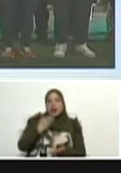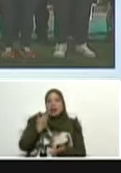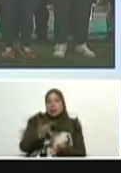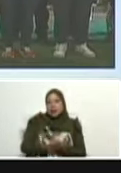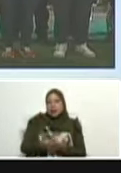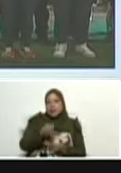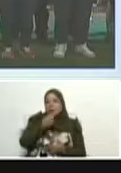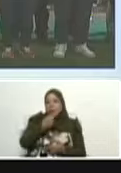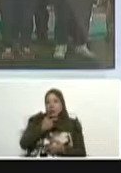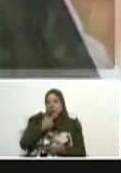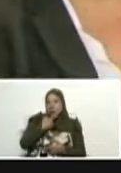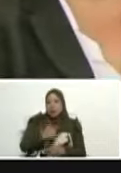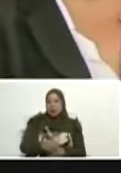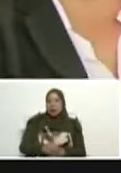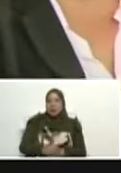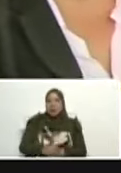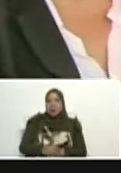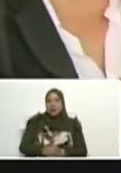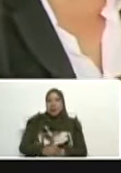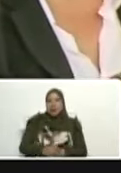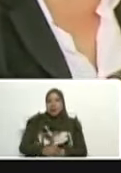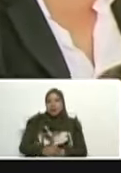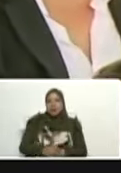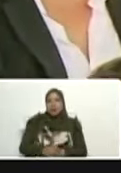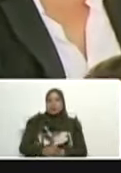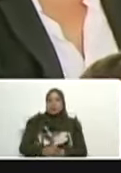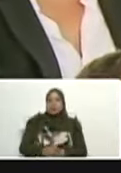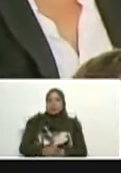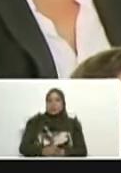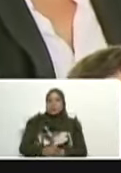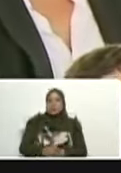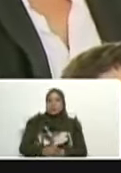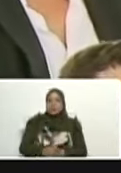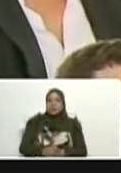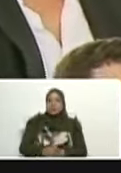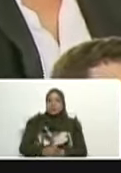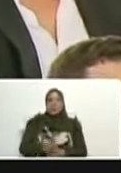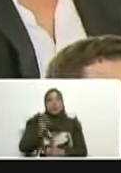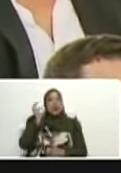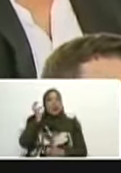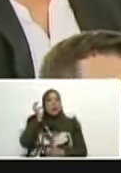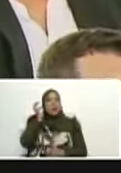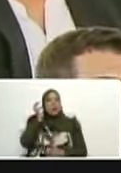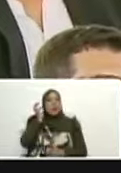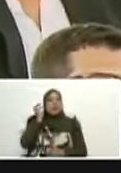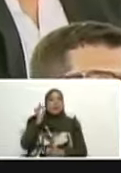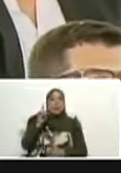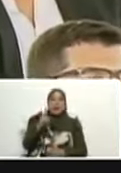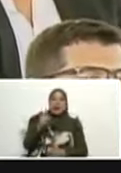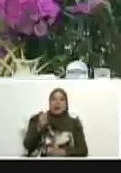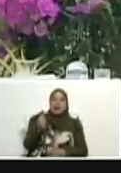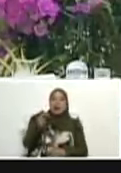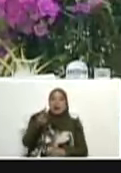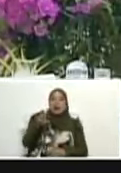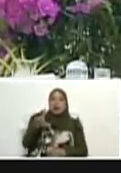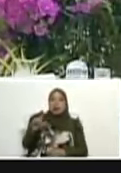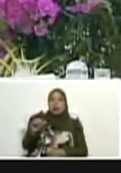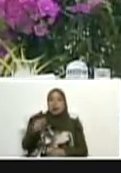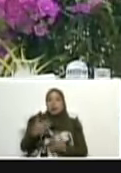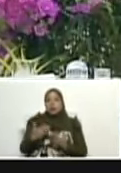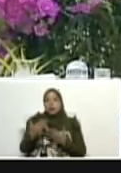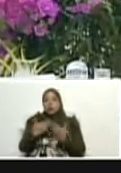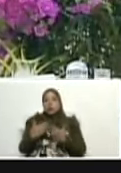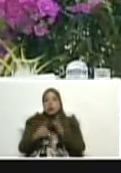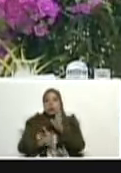Qué belleza, pues. Fíjense ustedes. Carla es gerente de la Oficina de Estudios y